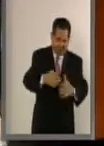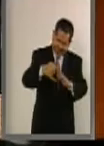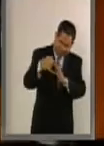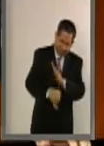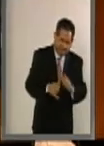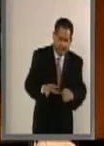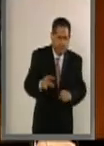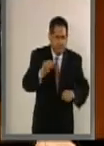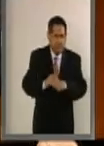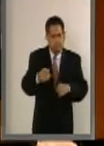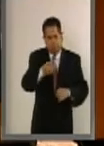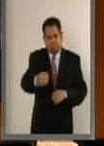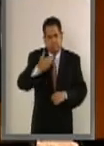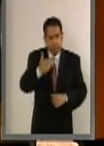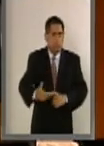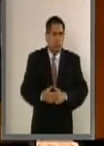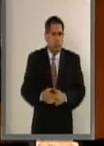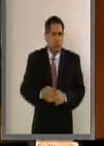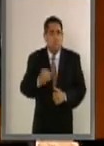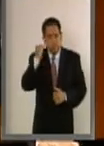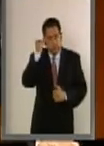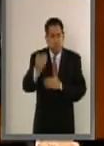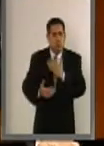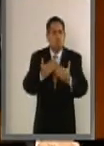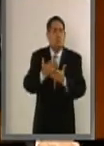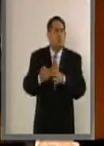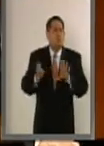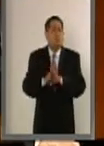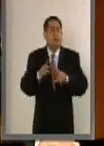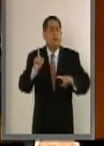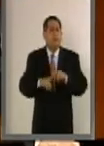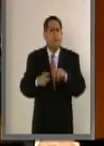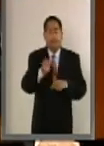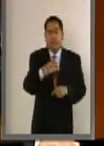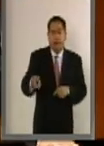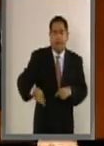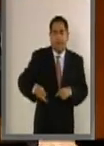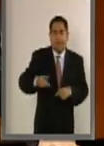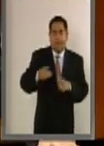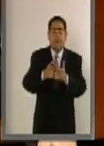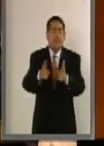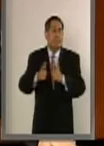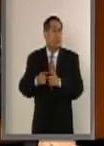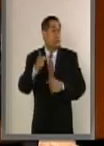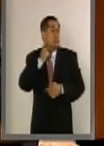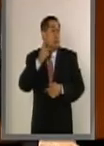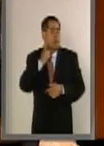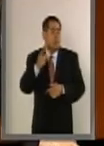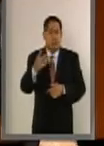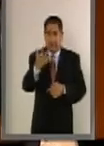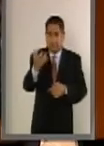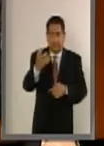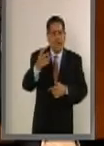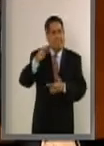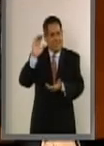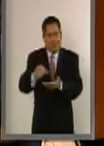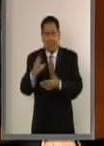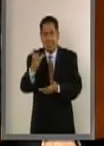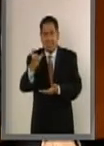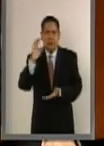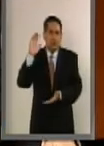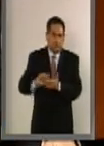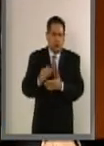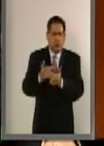que realmente impacte. Proponemos la eliminación de 300 diputadas y diputados federales,